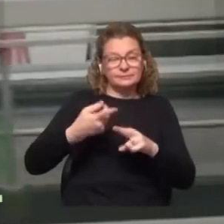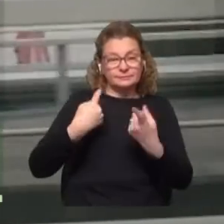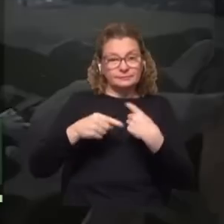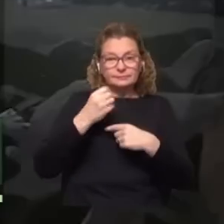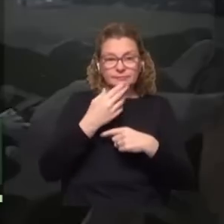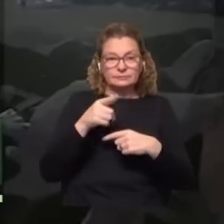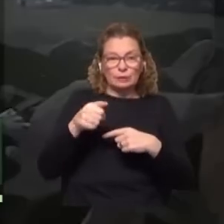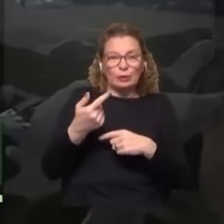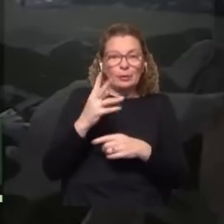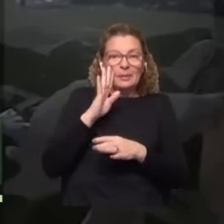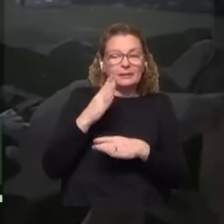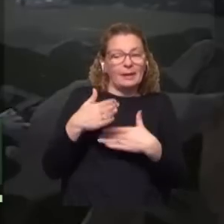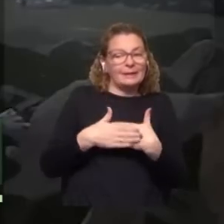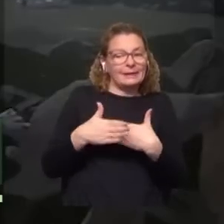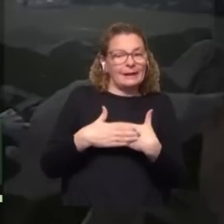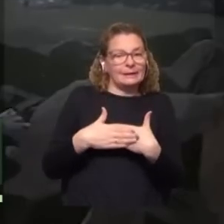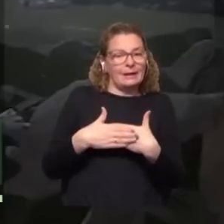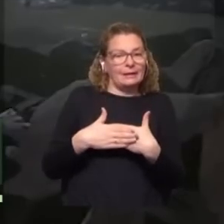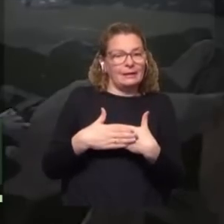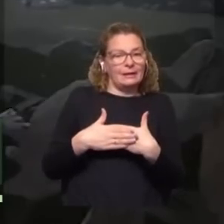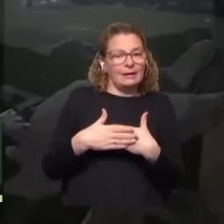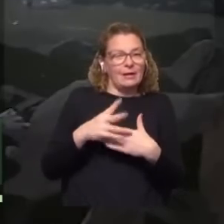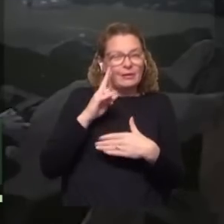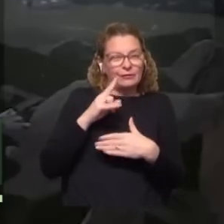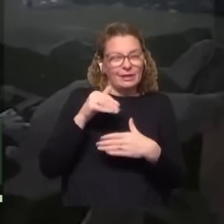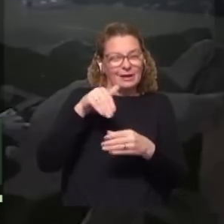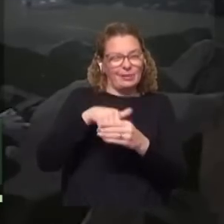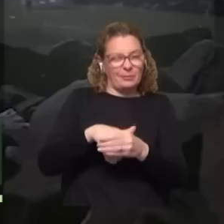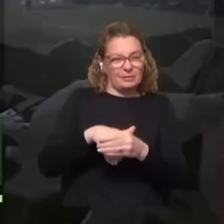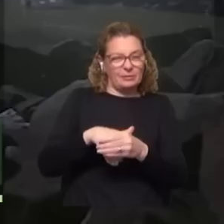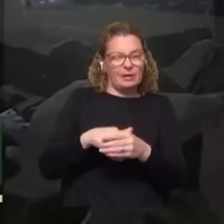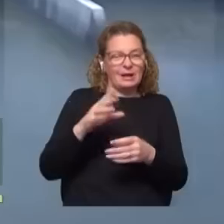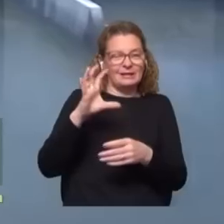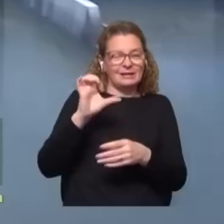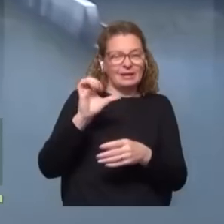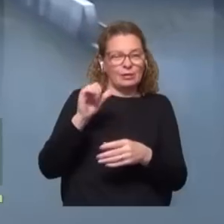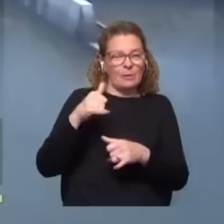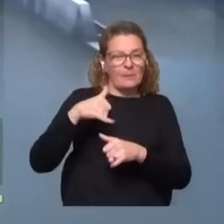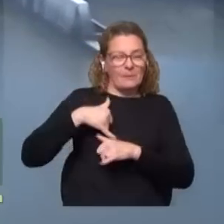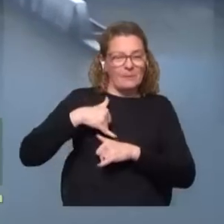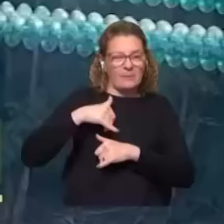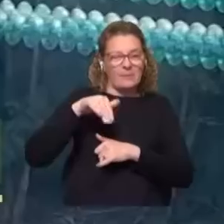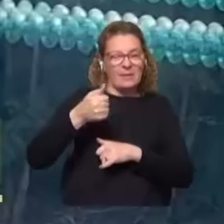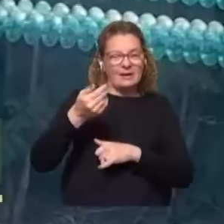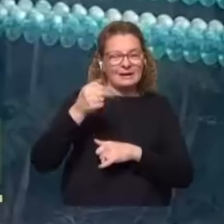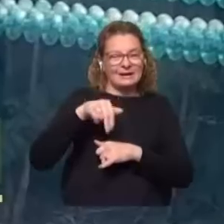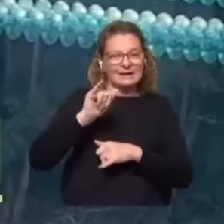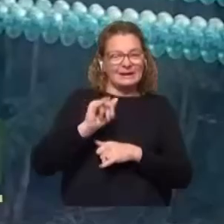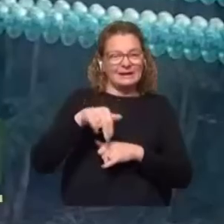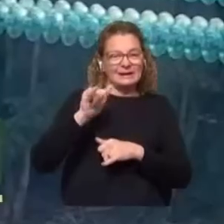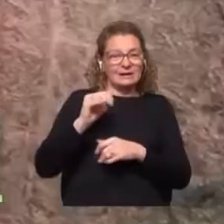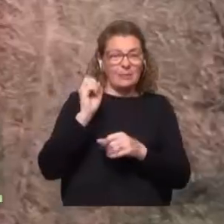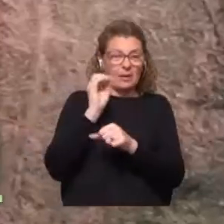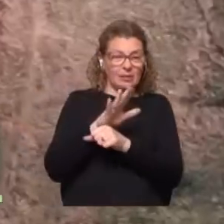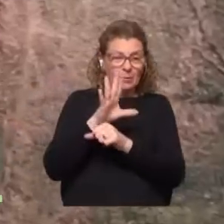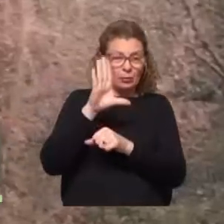bueno con otro tenor ya más cerca y tocando lo electoral al senador mandini ya le mandamos un poco todos